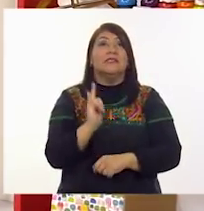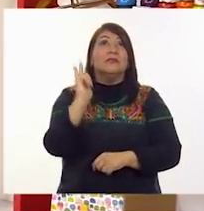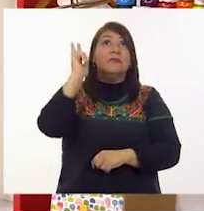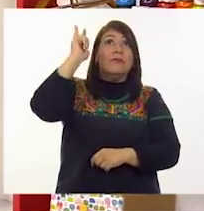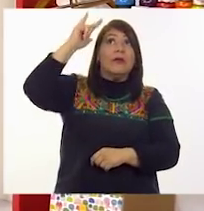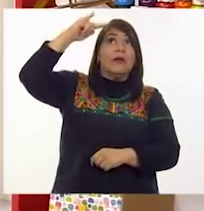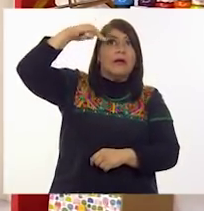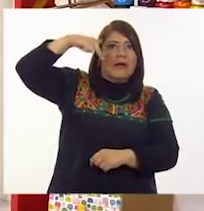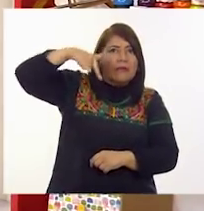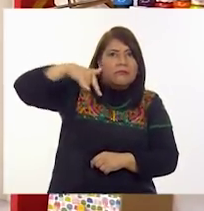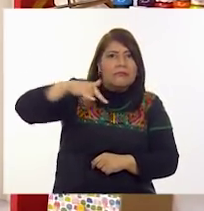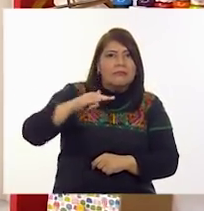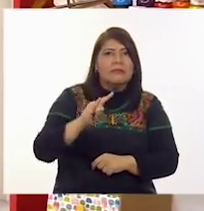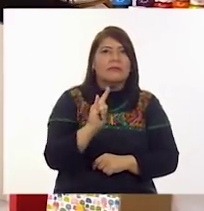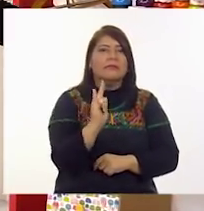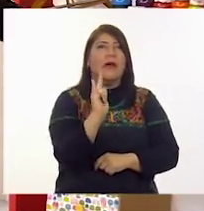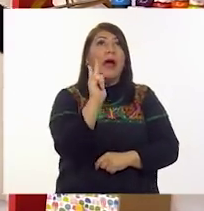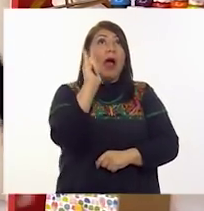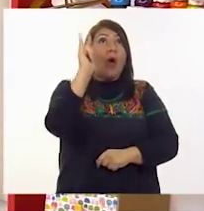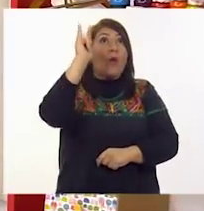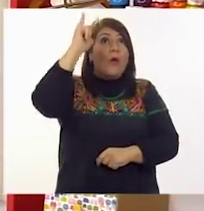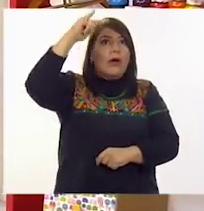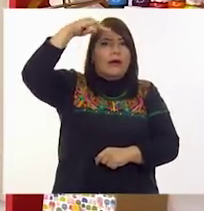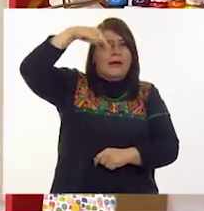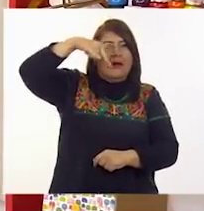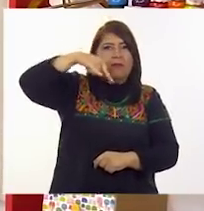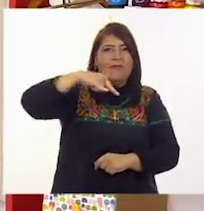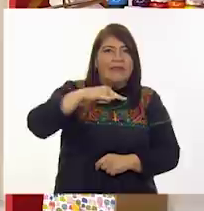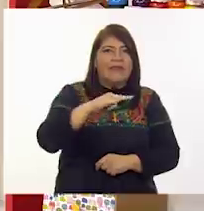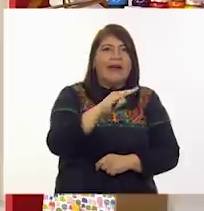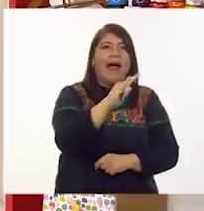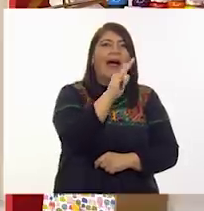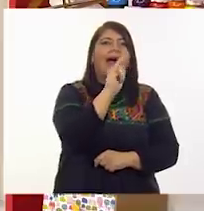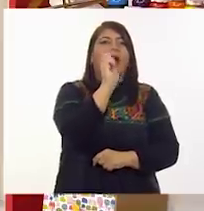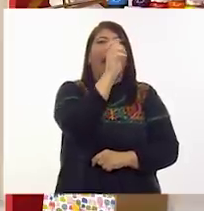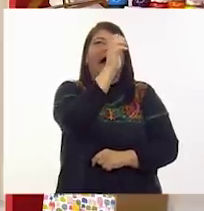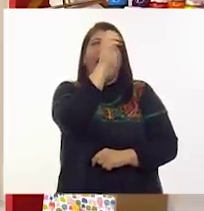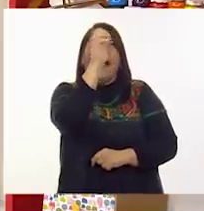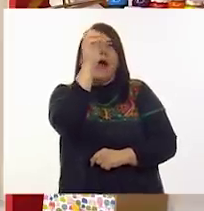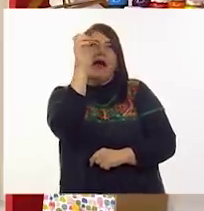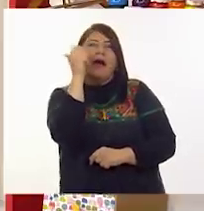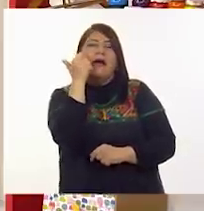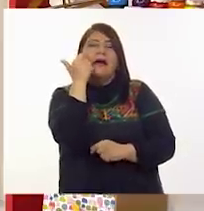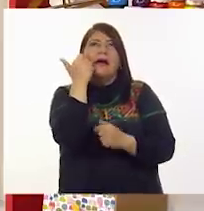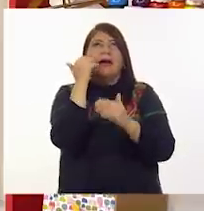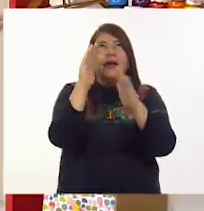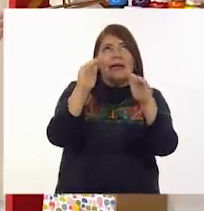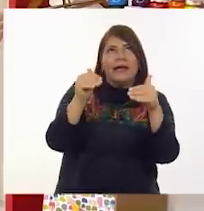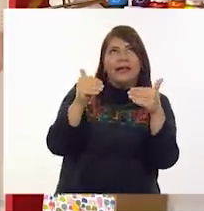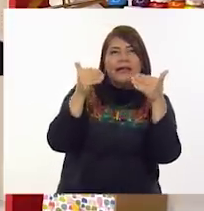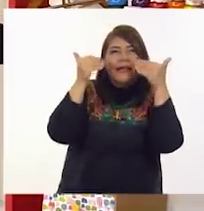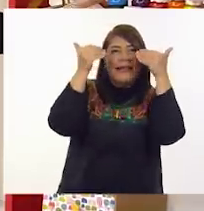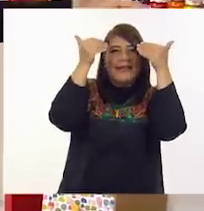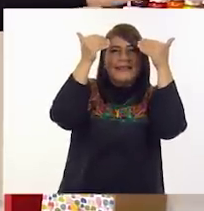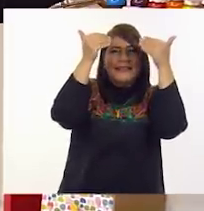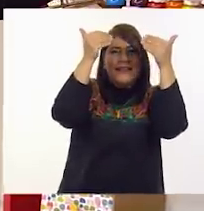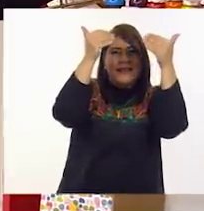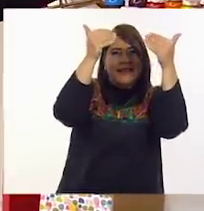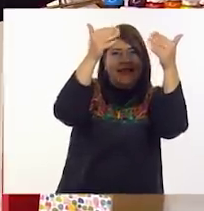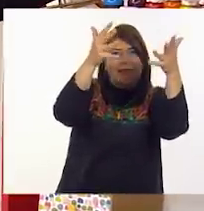Y subía y bajaba, y subía y bajaba, y al cielo